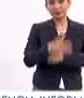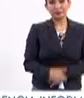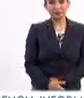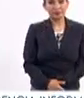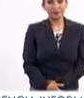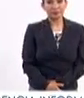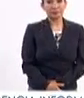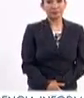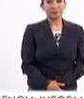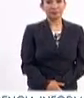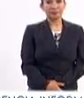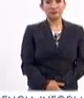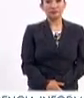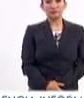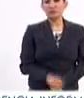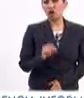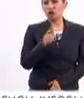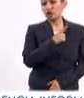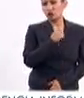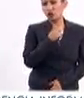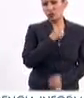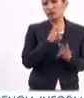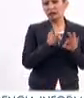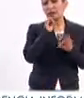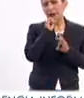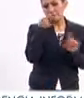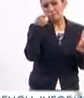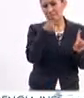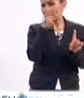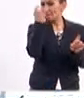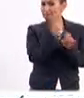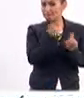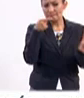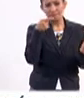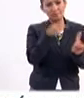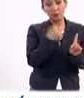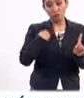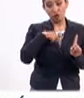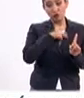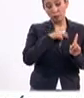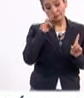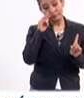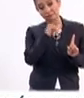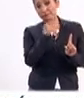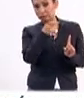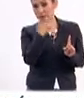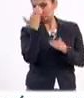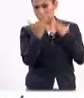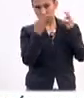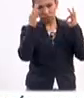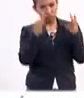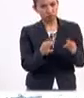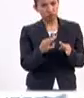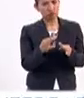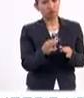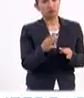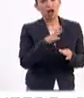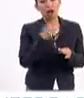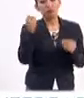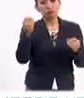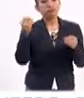académico. Es no solamente importante, sino una prioridad que a nosotros nos preocupa y